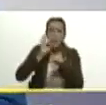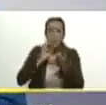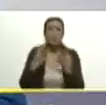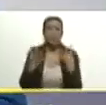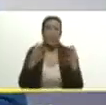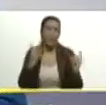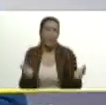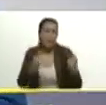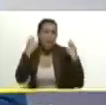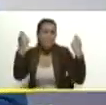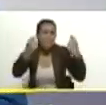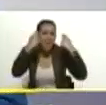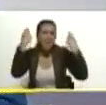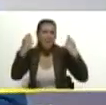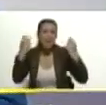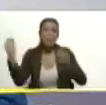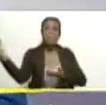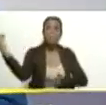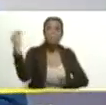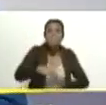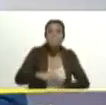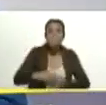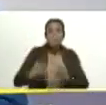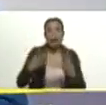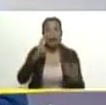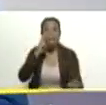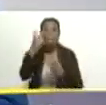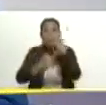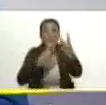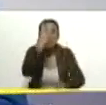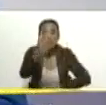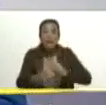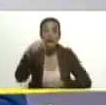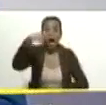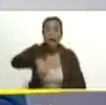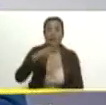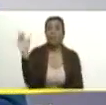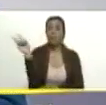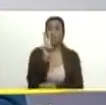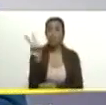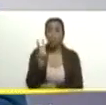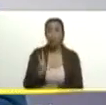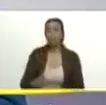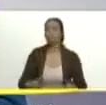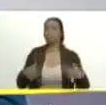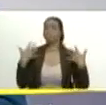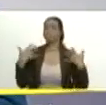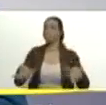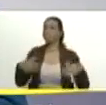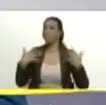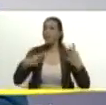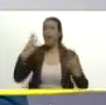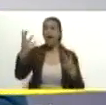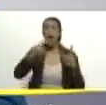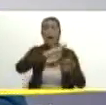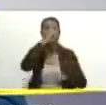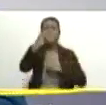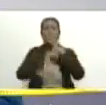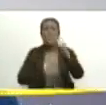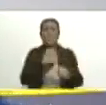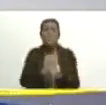evento más concurrido de décadas en Venezuela. La exposición